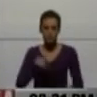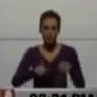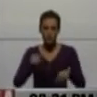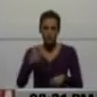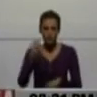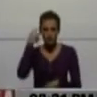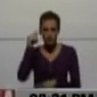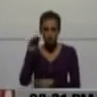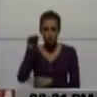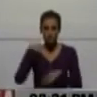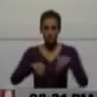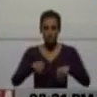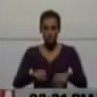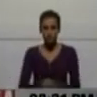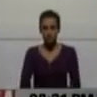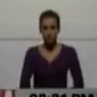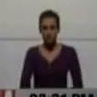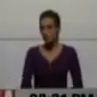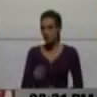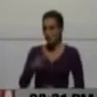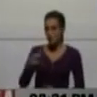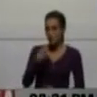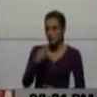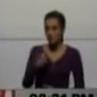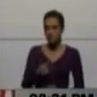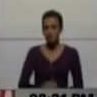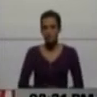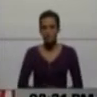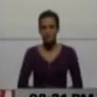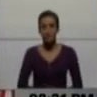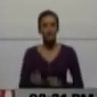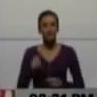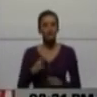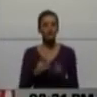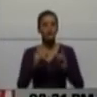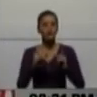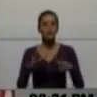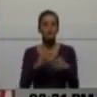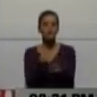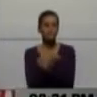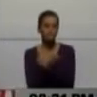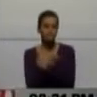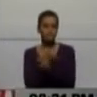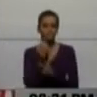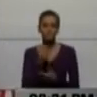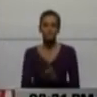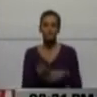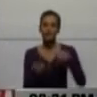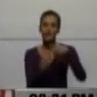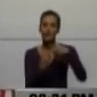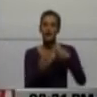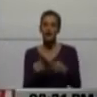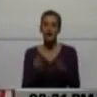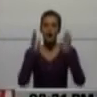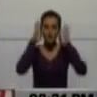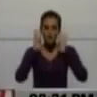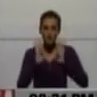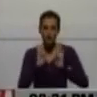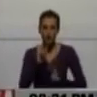días? Entonces, yo voy a dedicar con todo mi cariño una etiqueta para el señor Almagro.